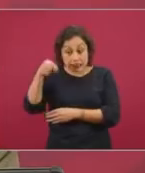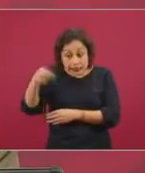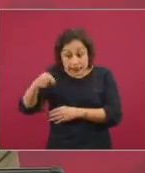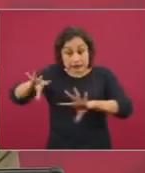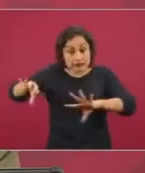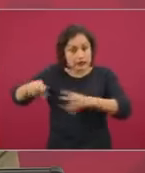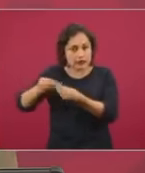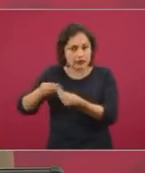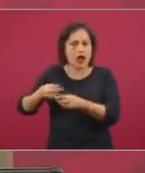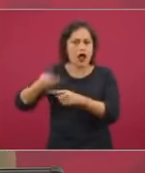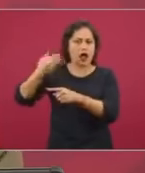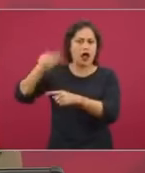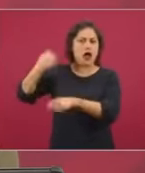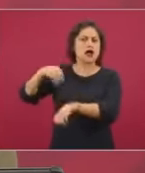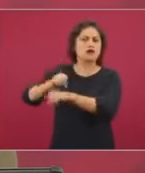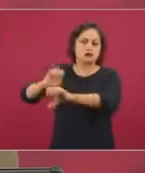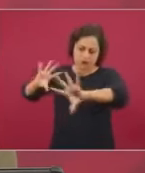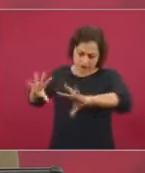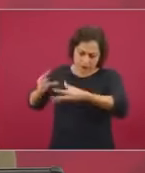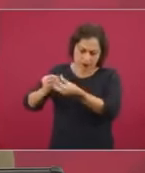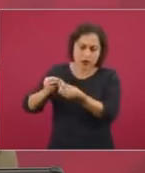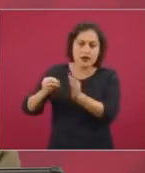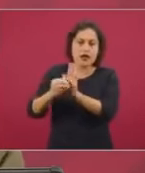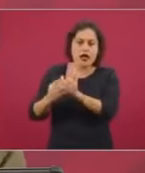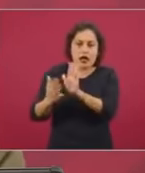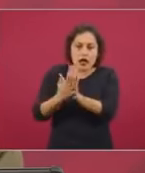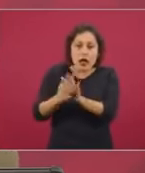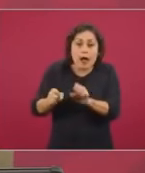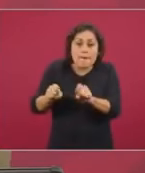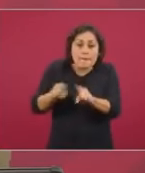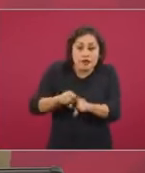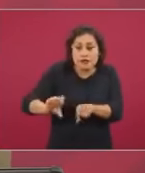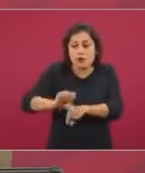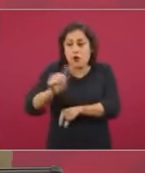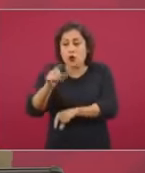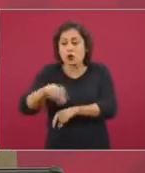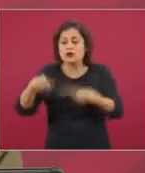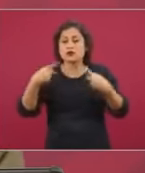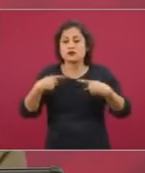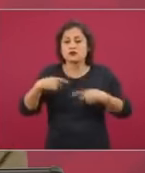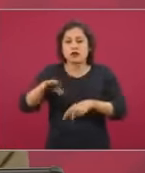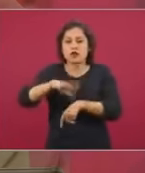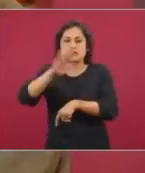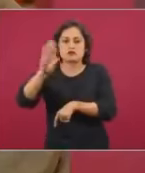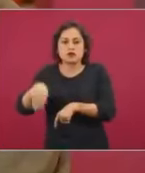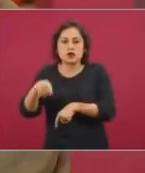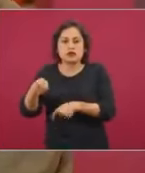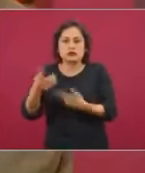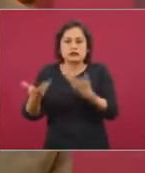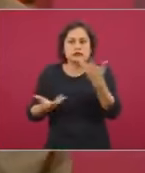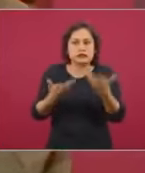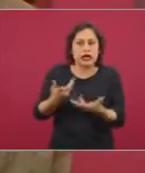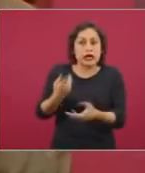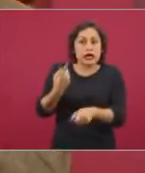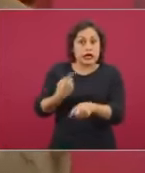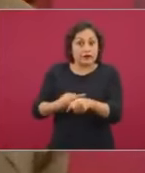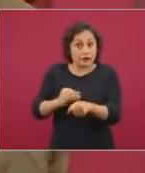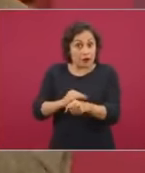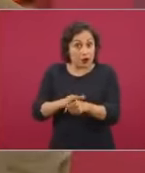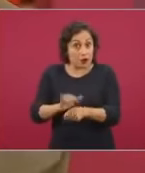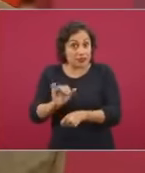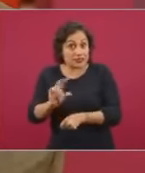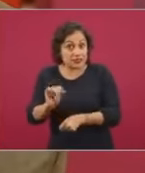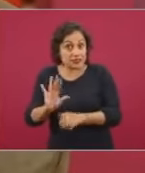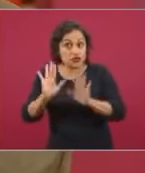varias semanas aquellas muertes que tal vez no teníamos el estudio, la muestra, aquellos que no tenían muestra o aquellos